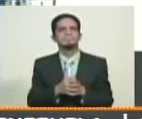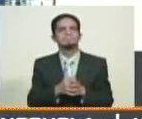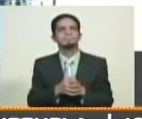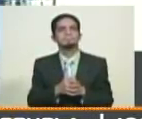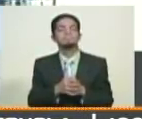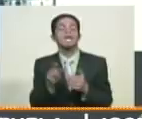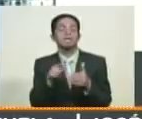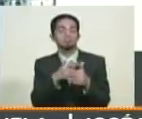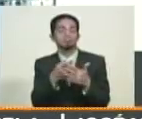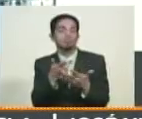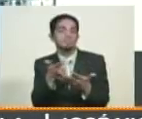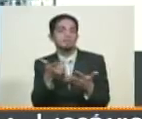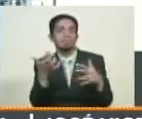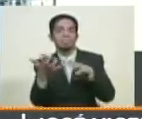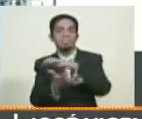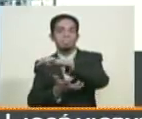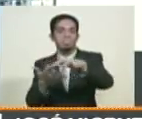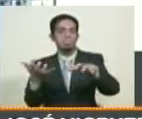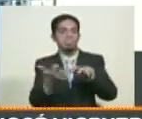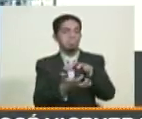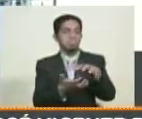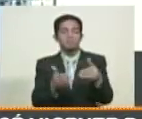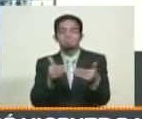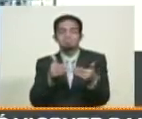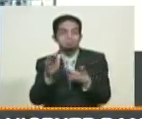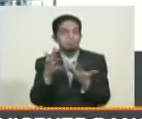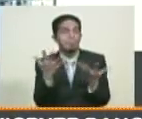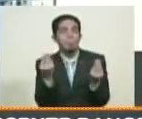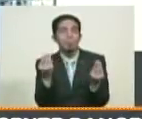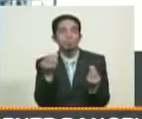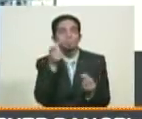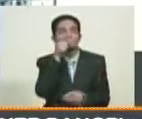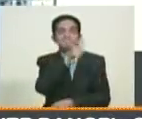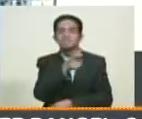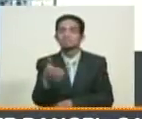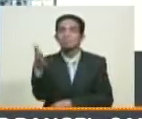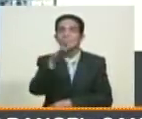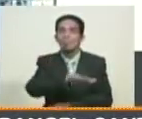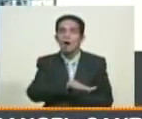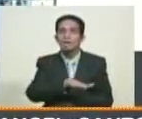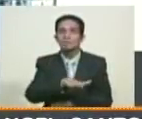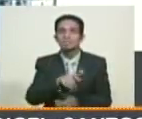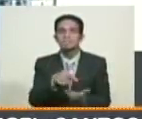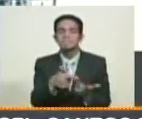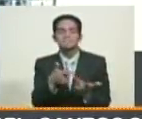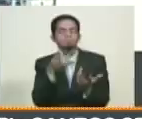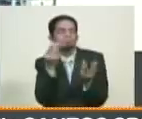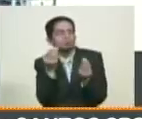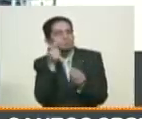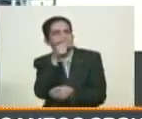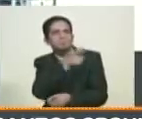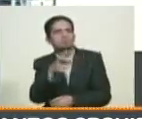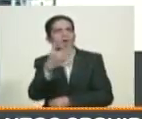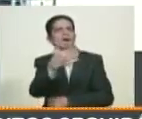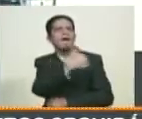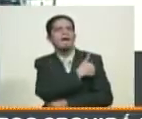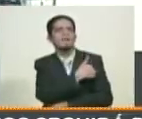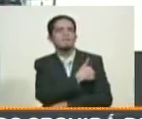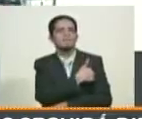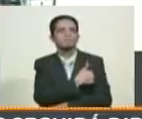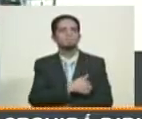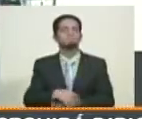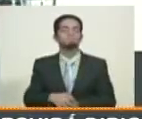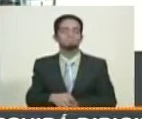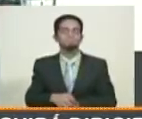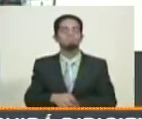fue más de una docena de muertos e innumerables heridos. No conforme